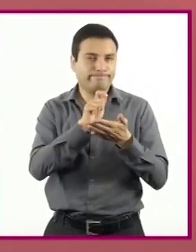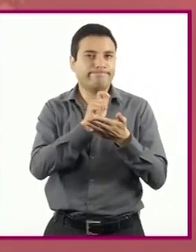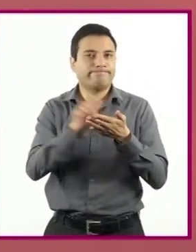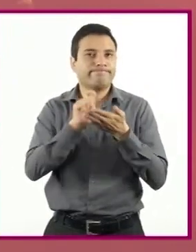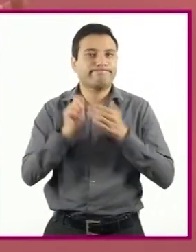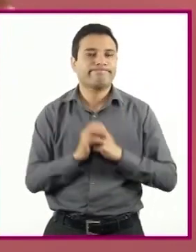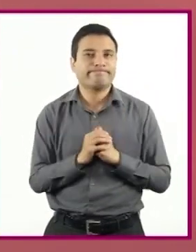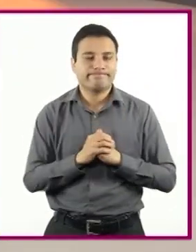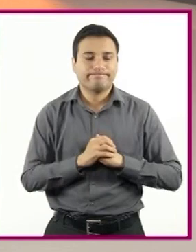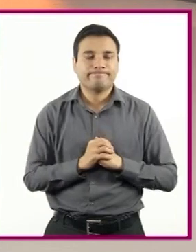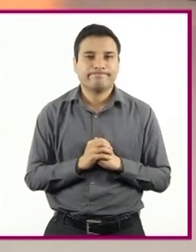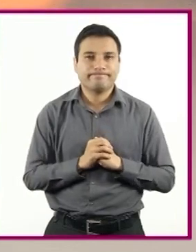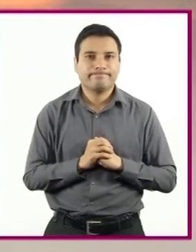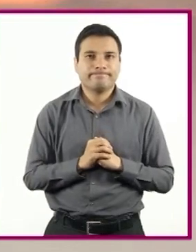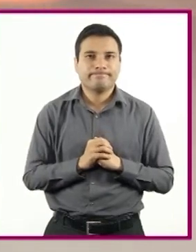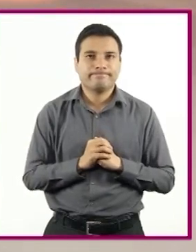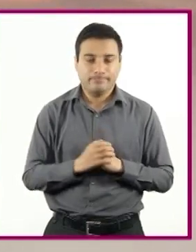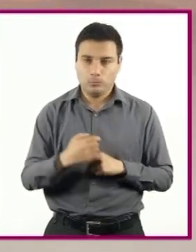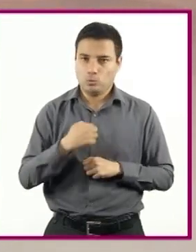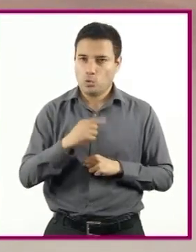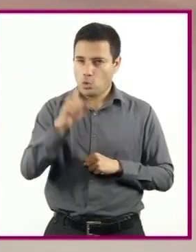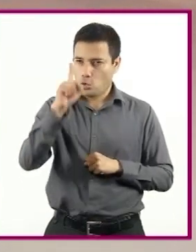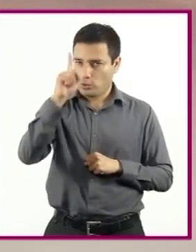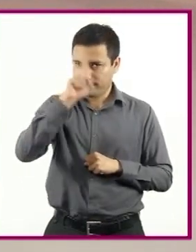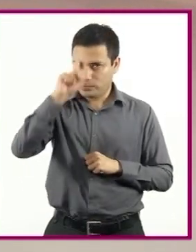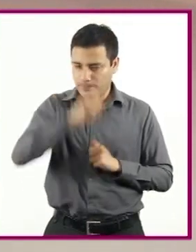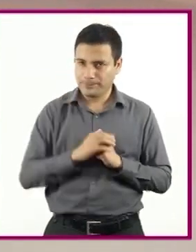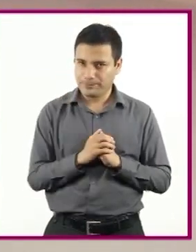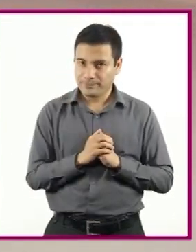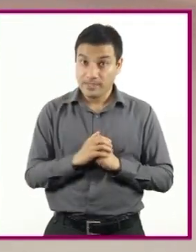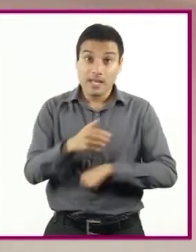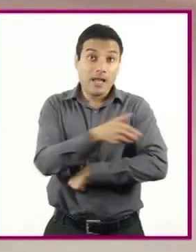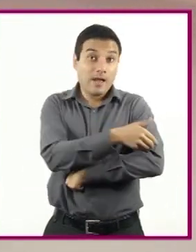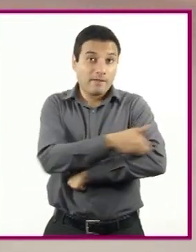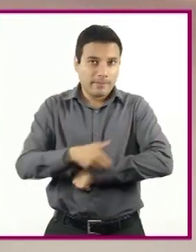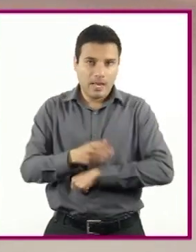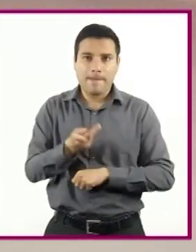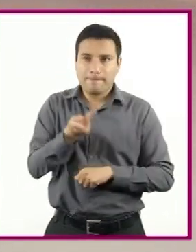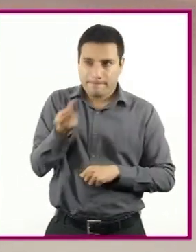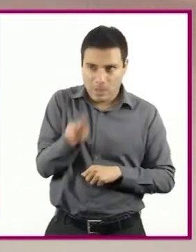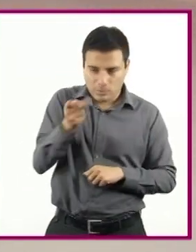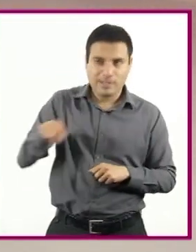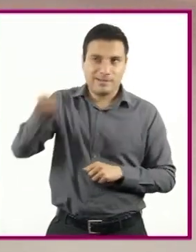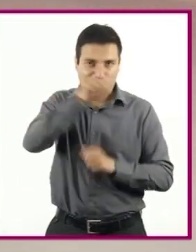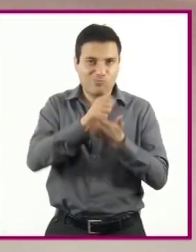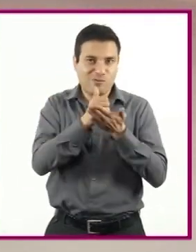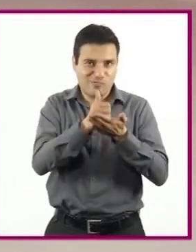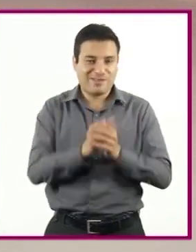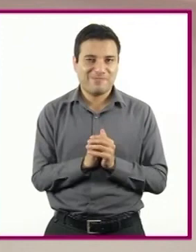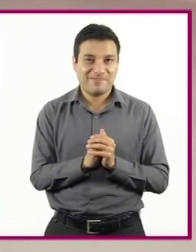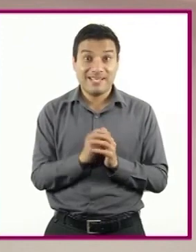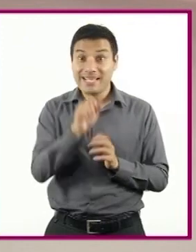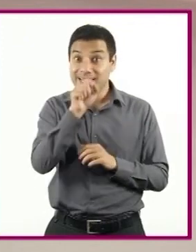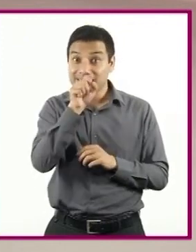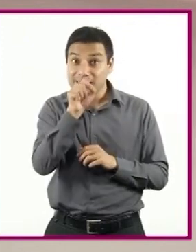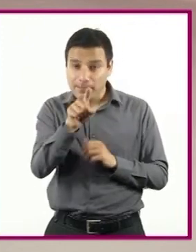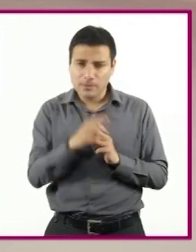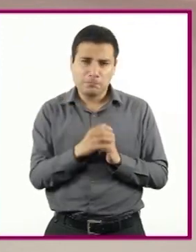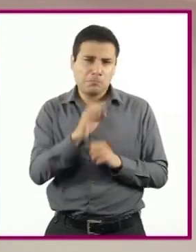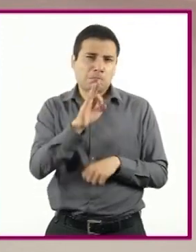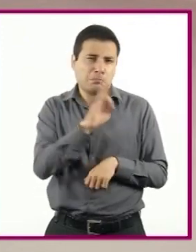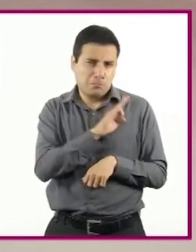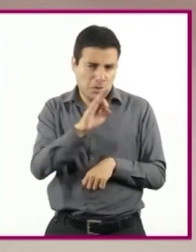de darles una enseñanza. Les sugiero que se apoyen de su familia, ellos les ayudarán. También pueden recurrir a